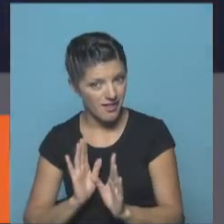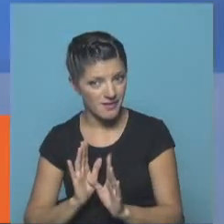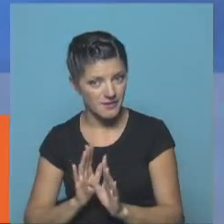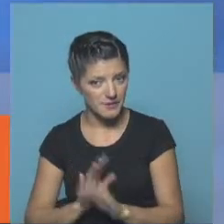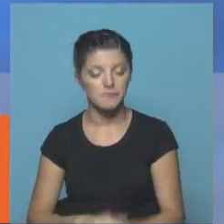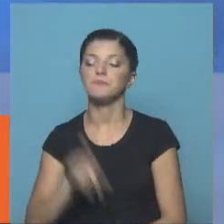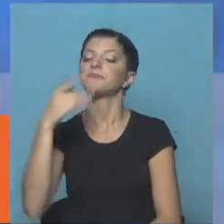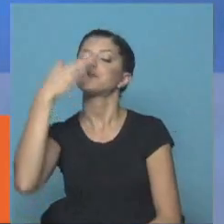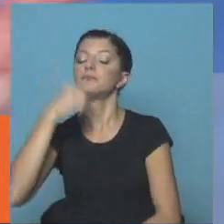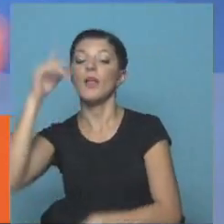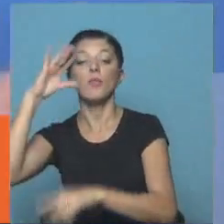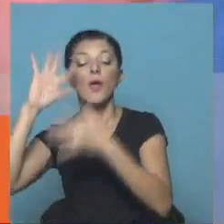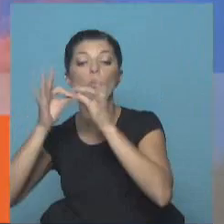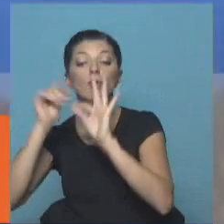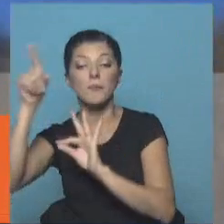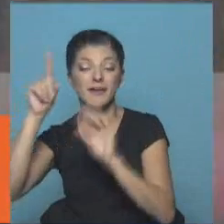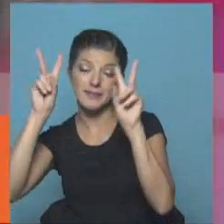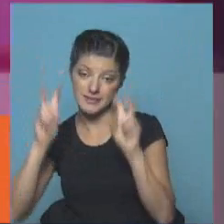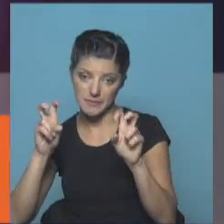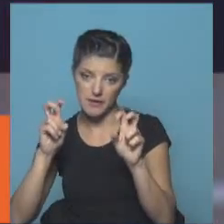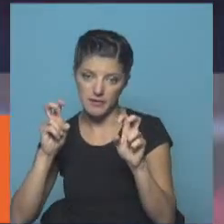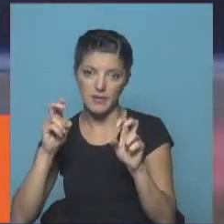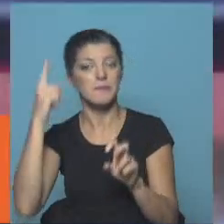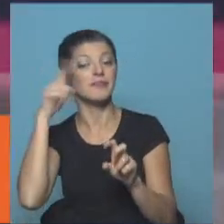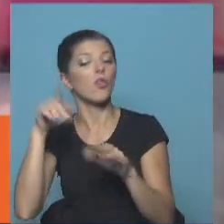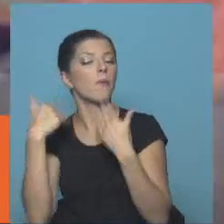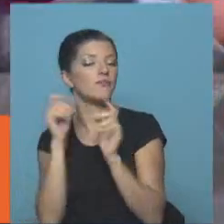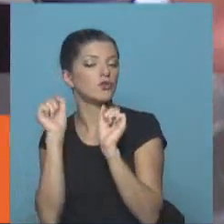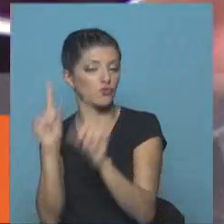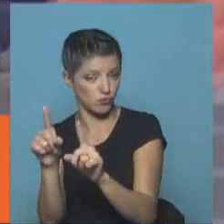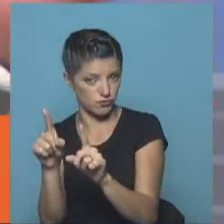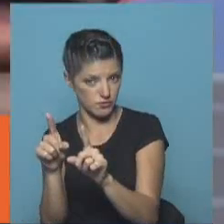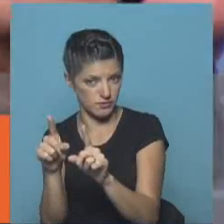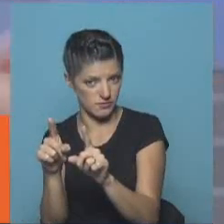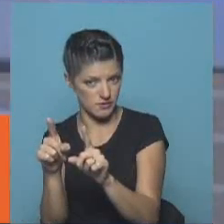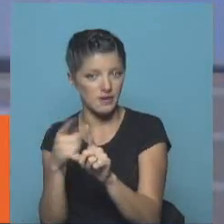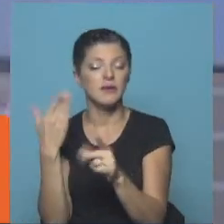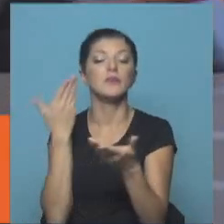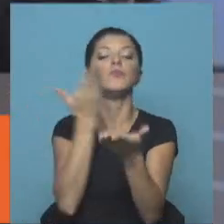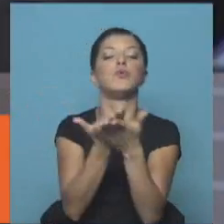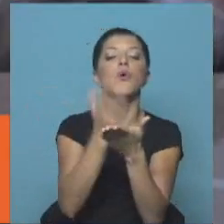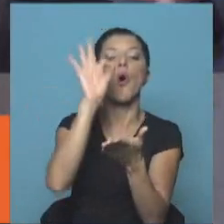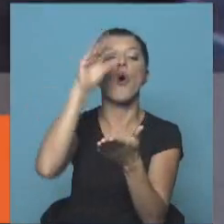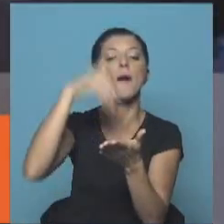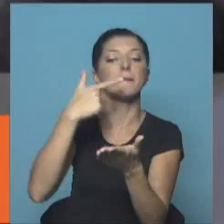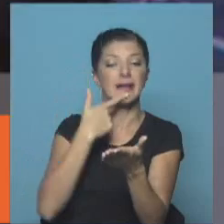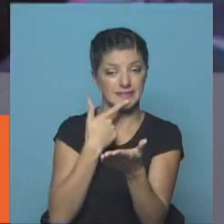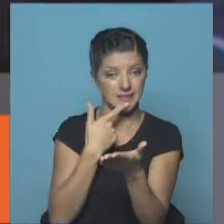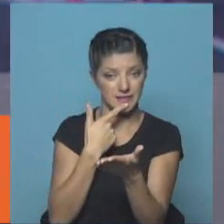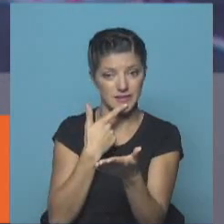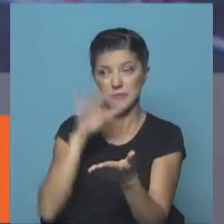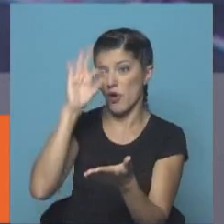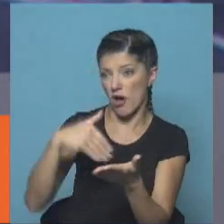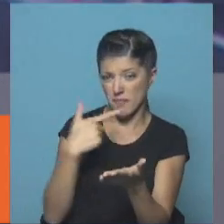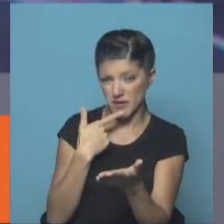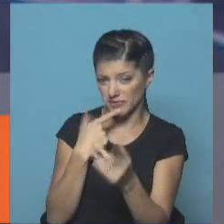decisión europea de poner este tema inteligente para ellos. Entre paréntesis y llevarlo a la OMC, digamos, claro, en el cual no se trata nada porque la OMC está muy